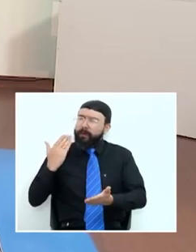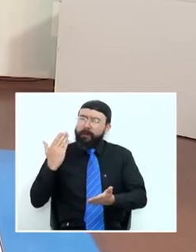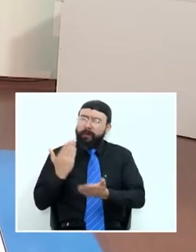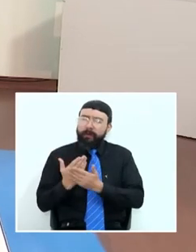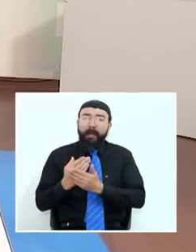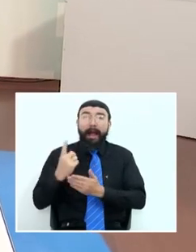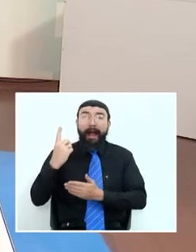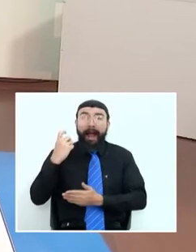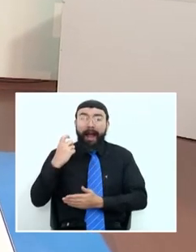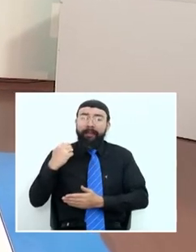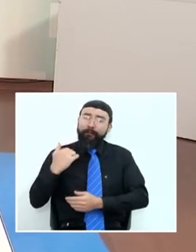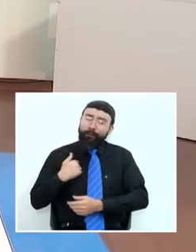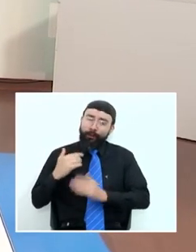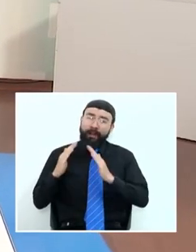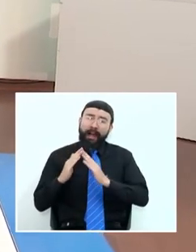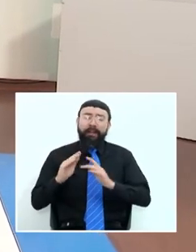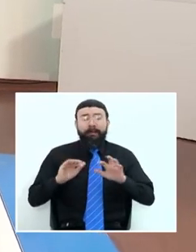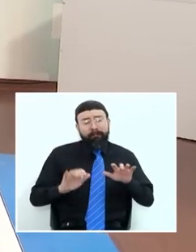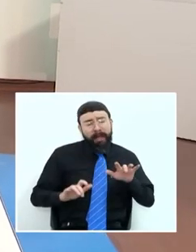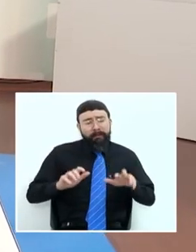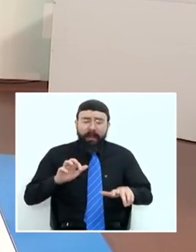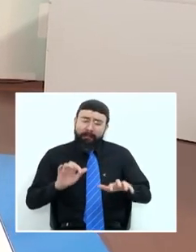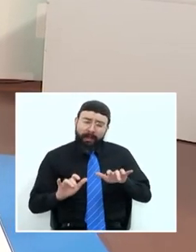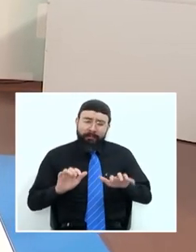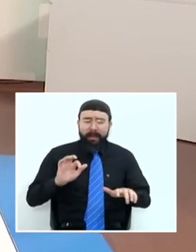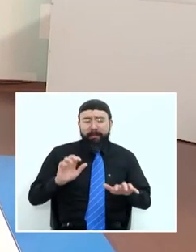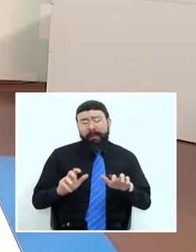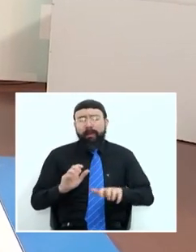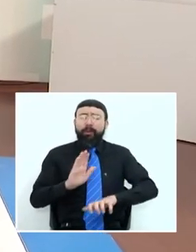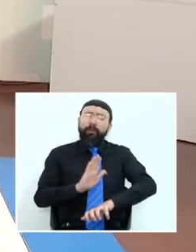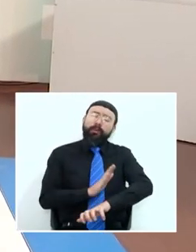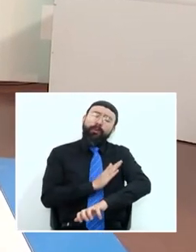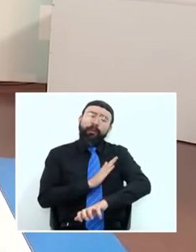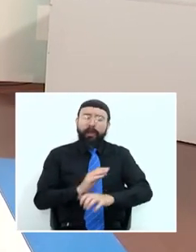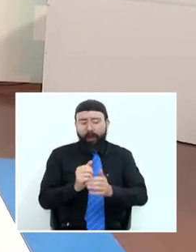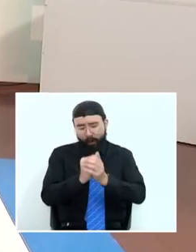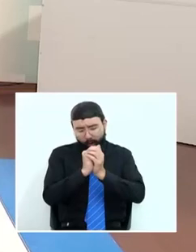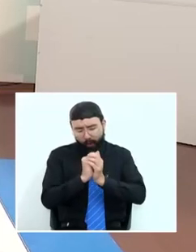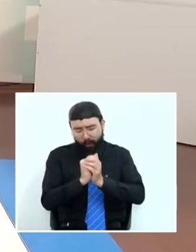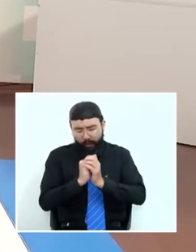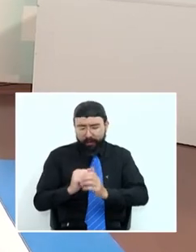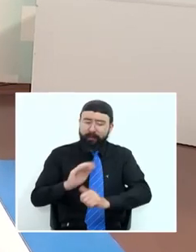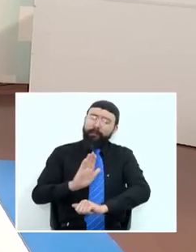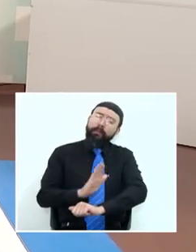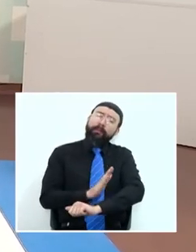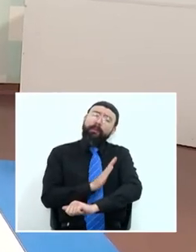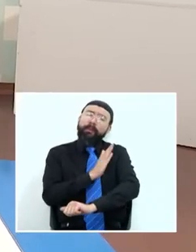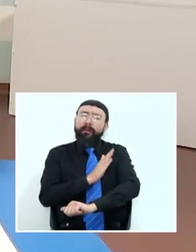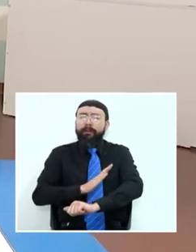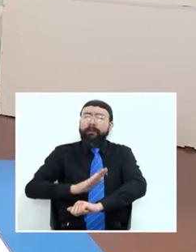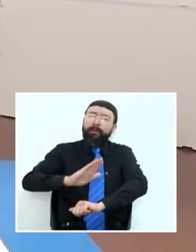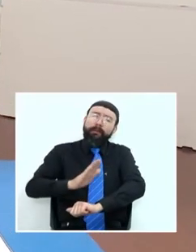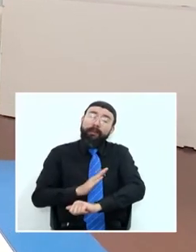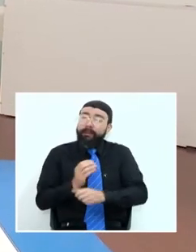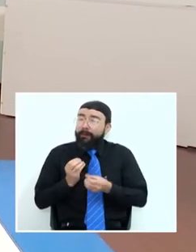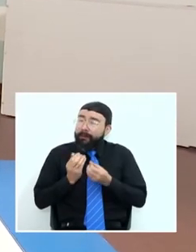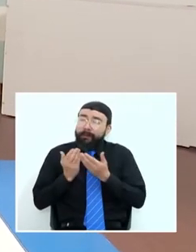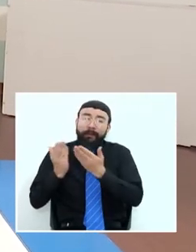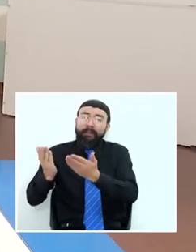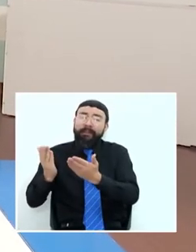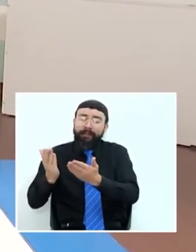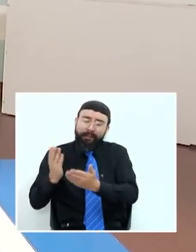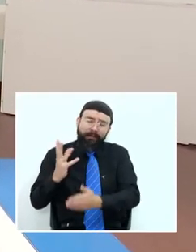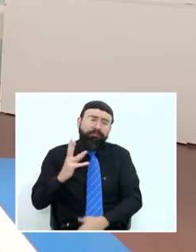cantaba para él desde mi casa en el piano una canción con una oración. Y es triste uno